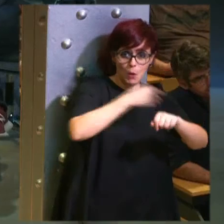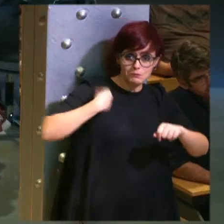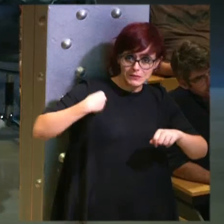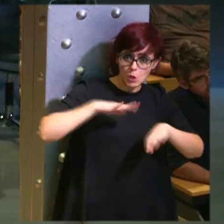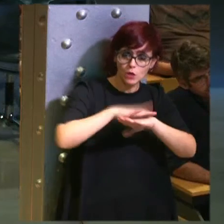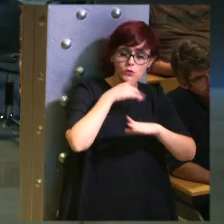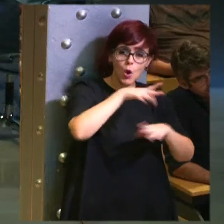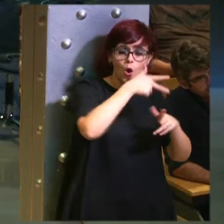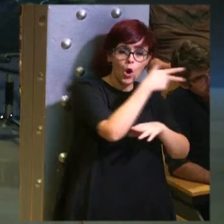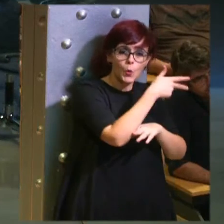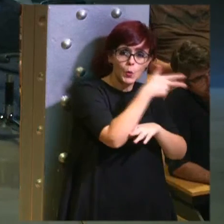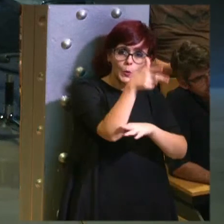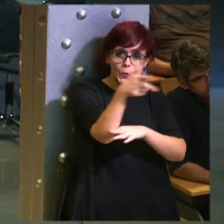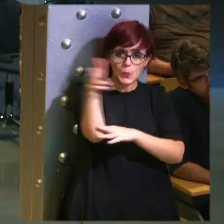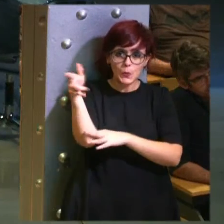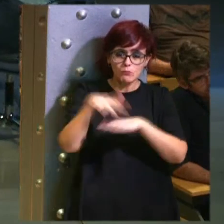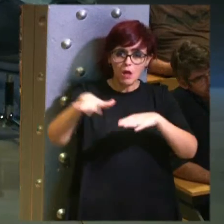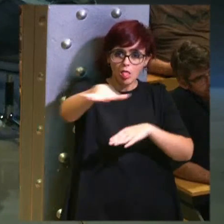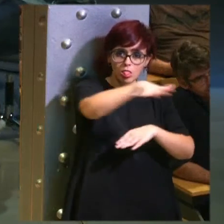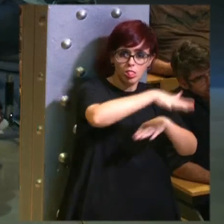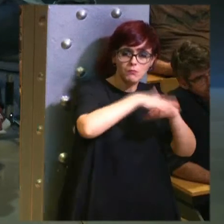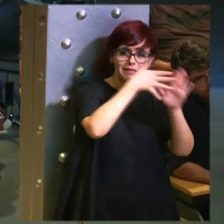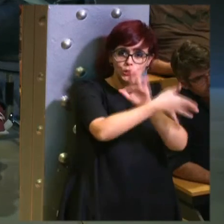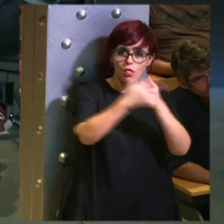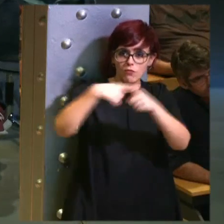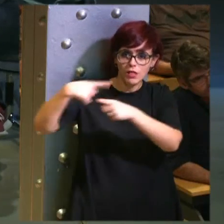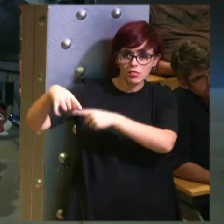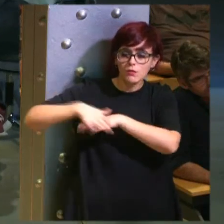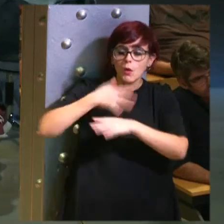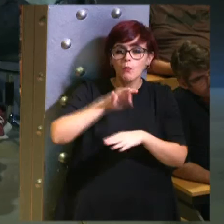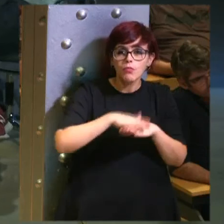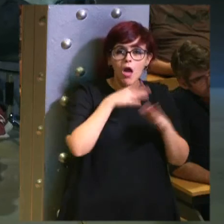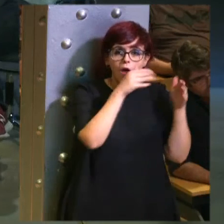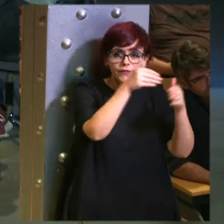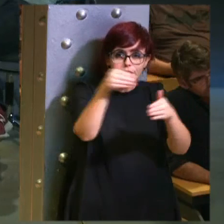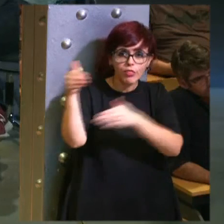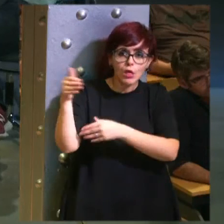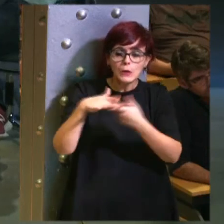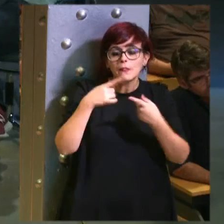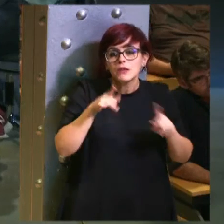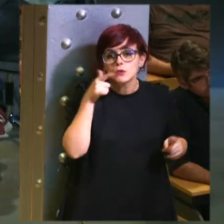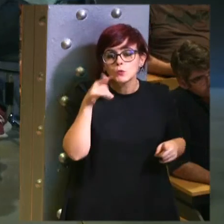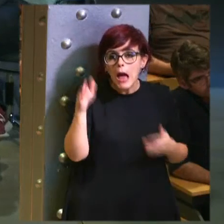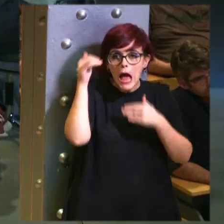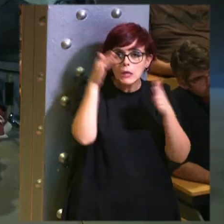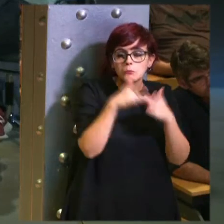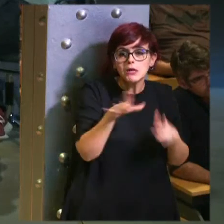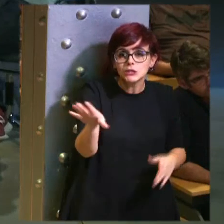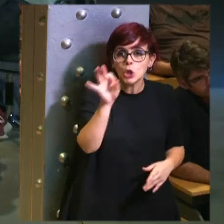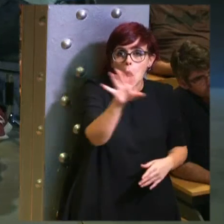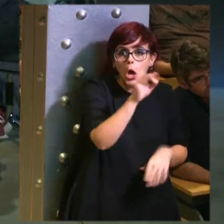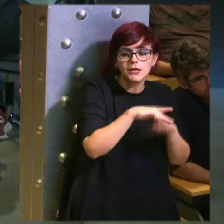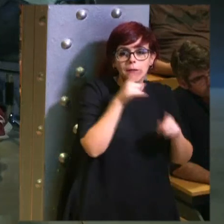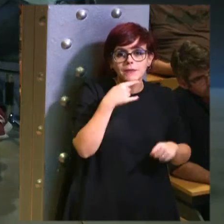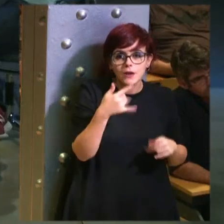o incluso tres focos de atención, tener narrativas divergentes, puedes prestar la atención a una y que eso, de alguna manera, como en un videojuego,